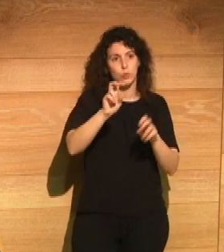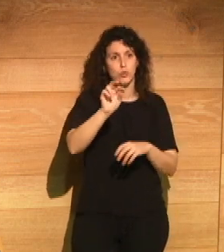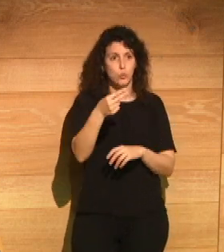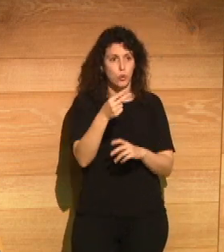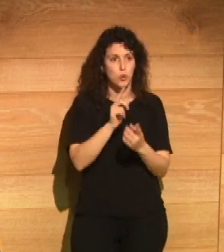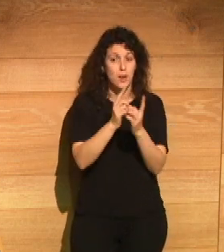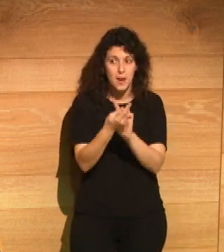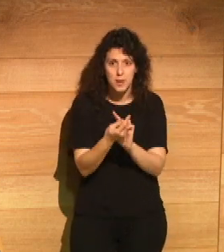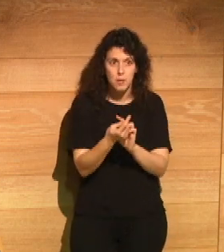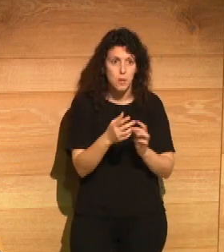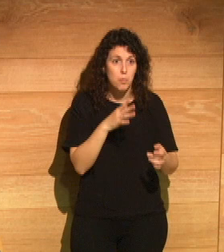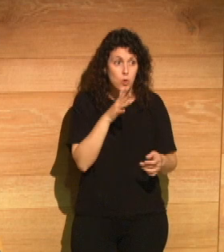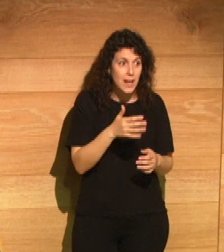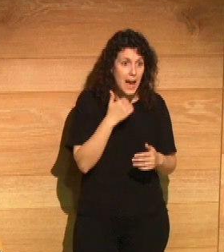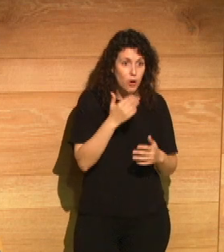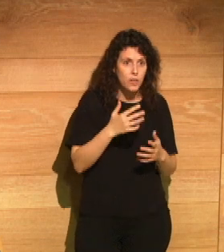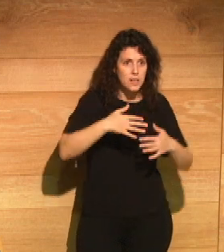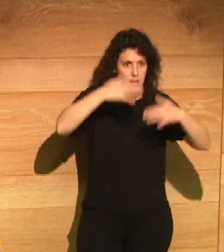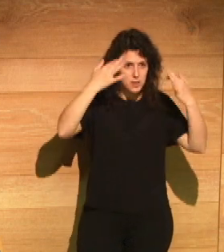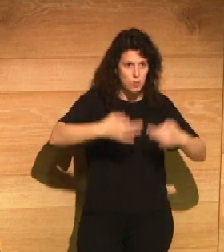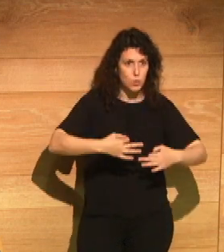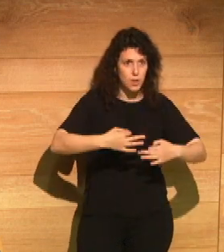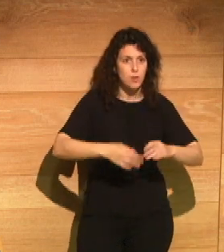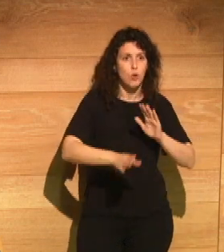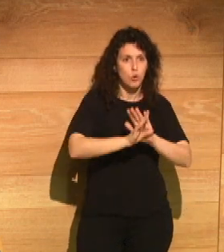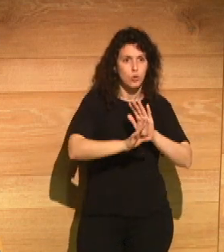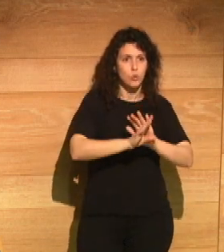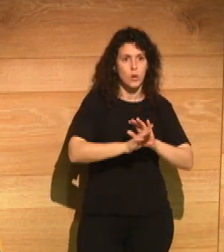Entonces, porque hay algo de seguridad, digamos, ¿no? En mantenerlo en el